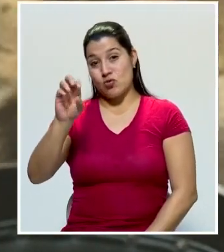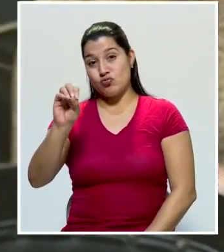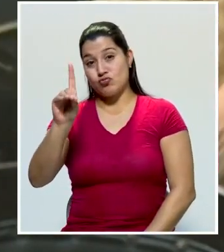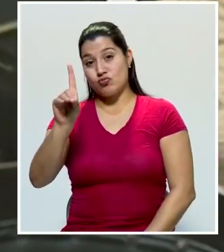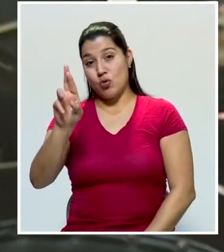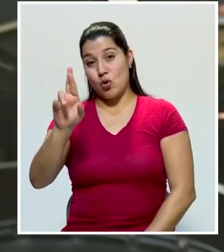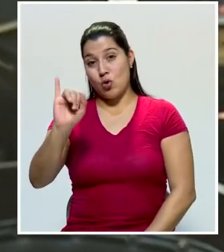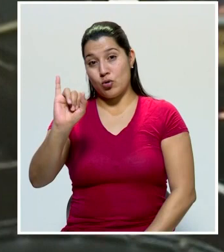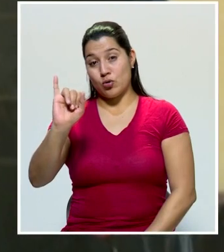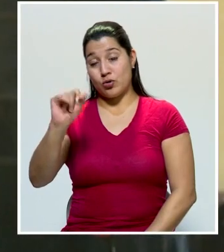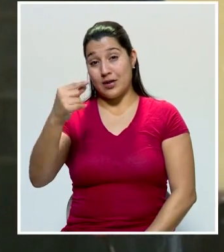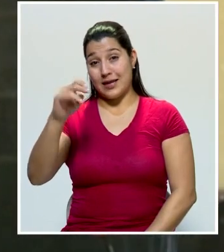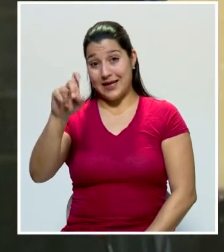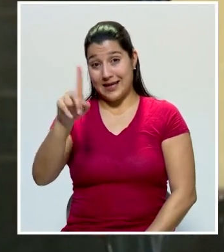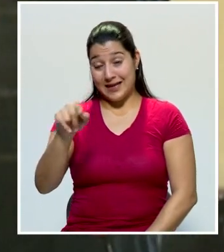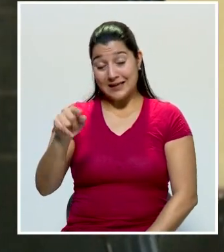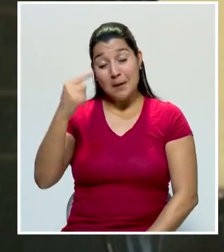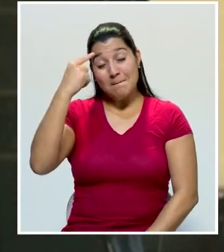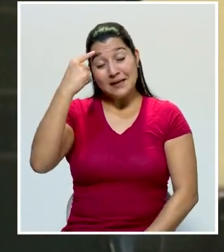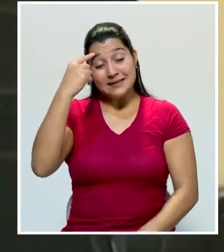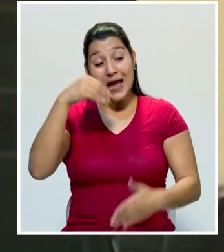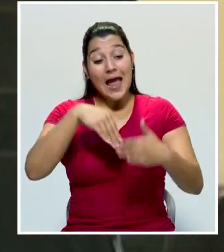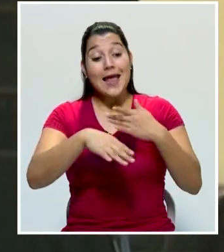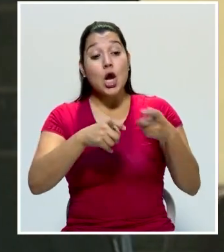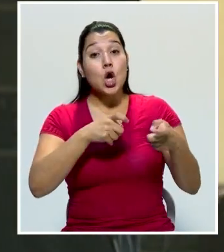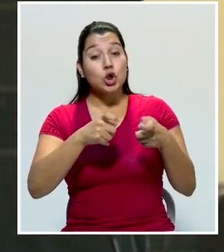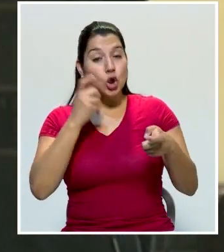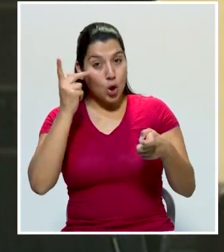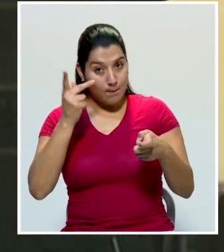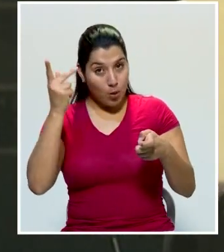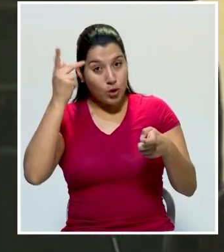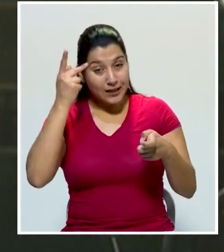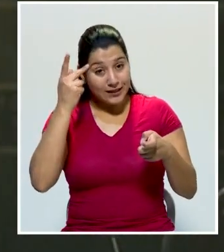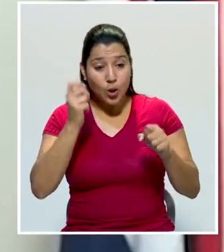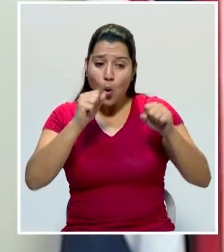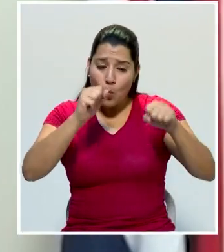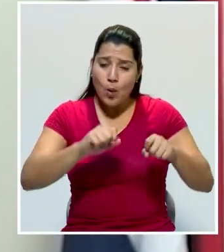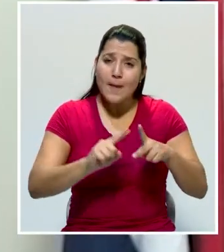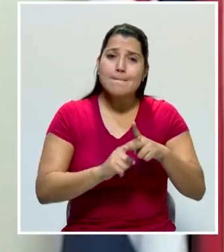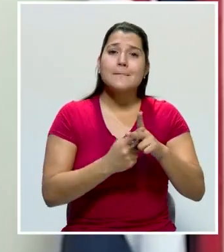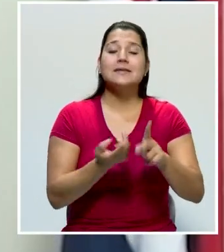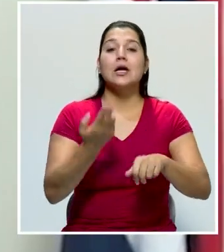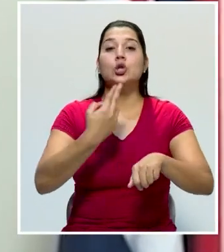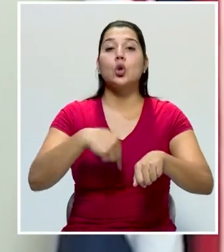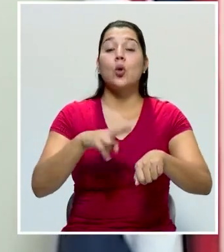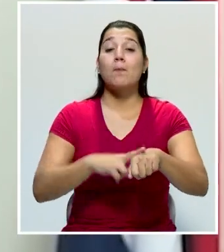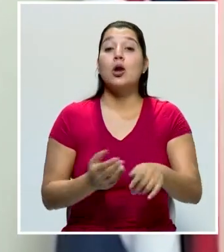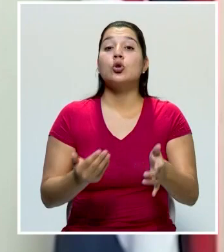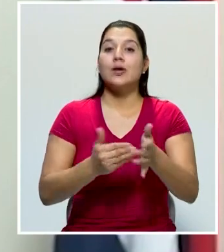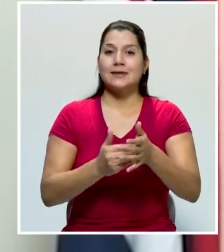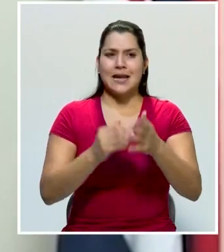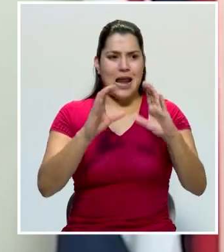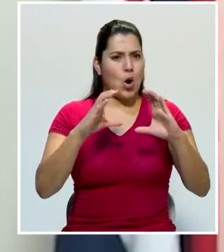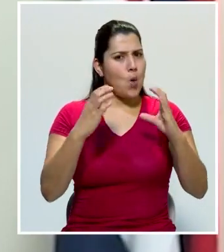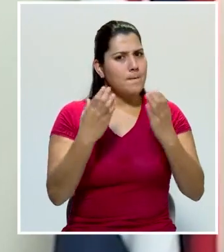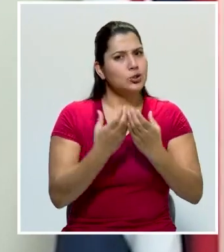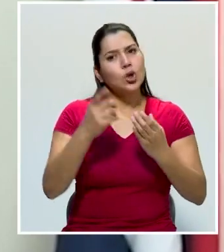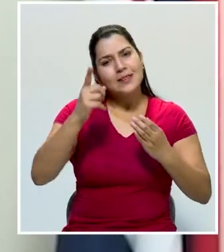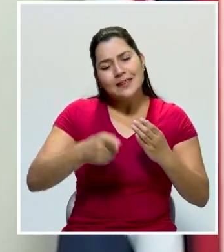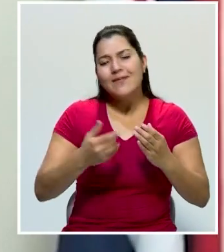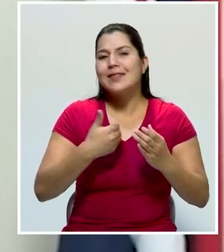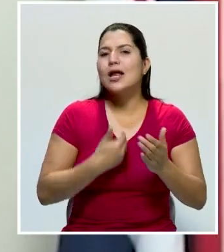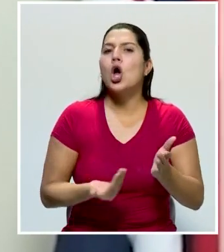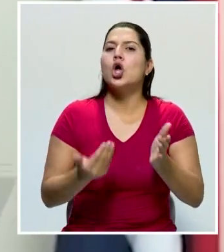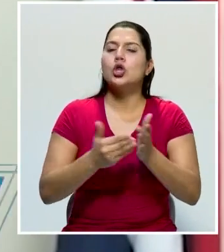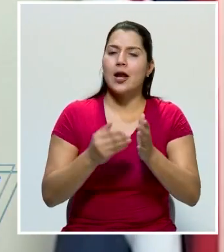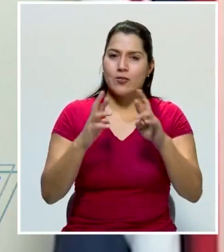hoy dio sus primeros pasos en la Asamblea Legislativa, retome completa normalidad. Obviamente que las comisiones tienen que reactivarse, obviamente que las comisiones